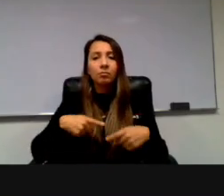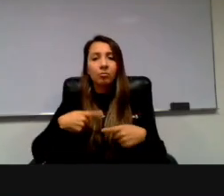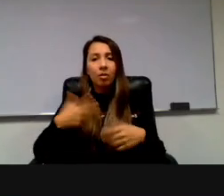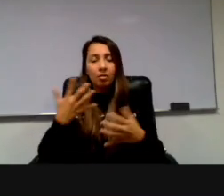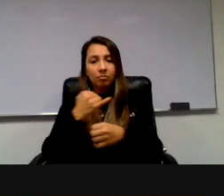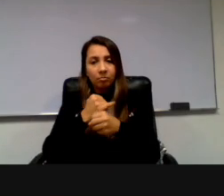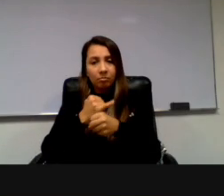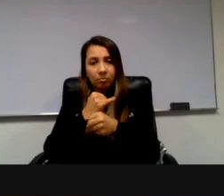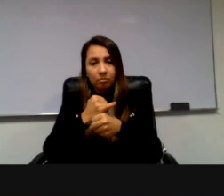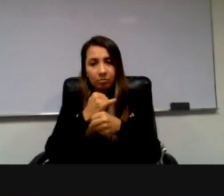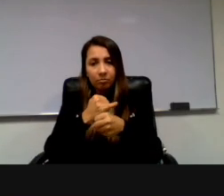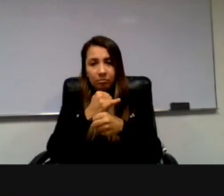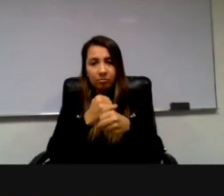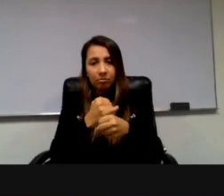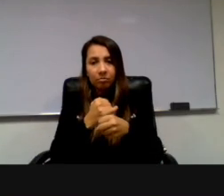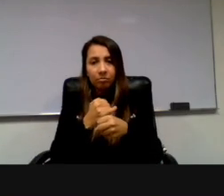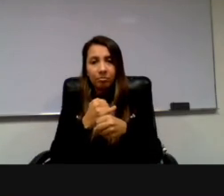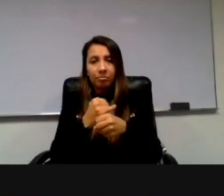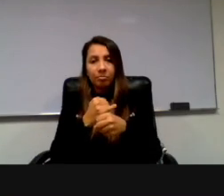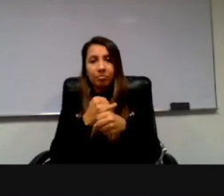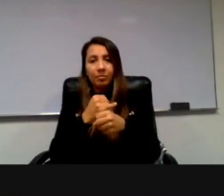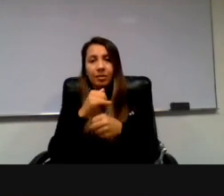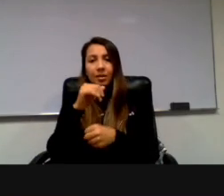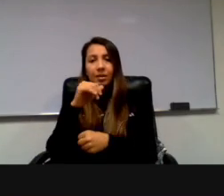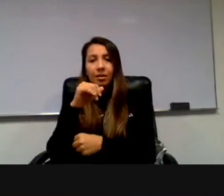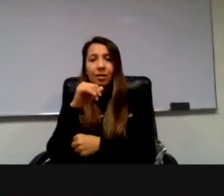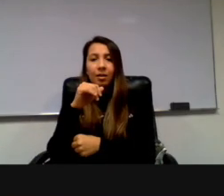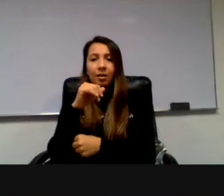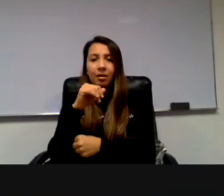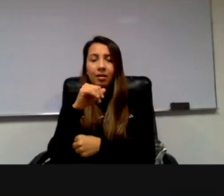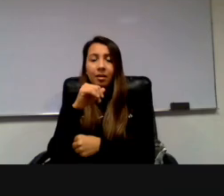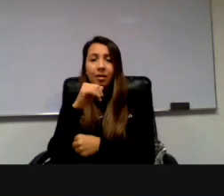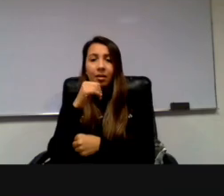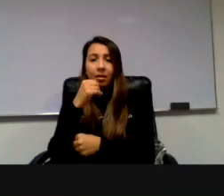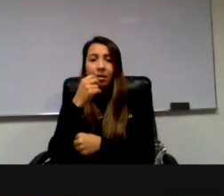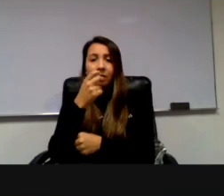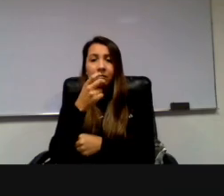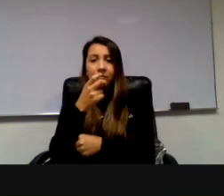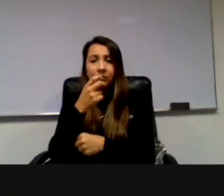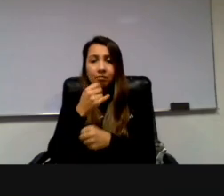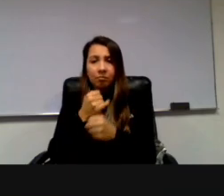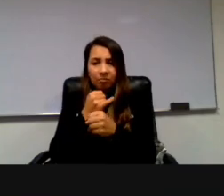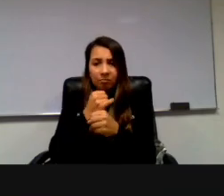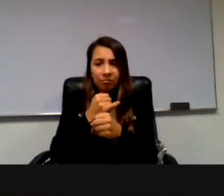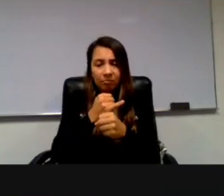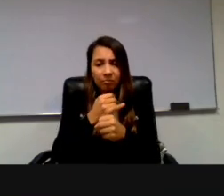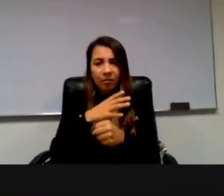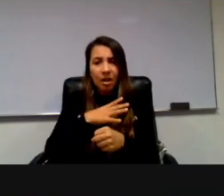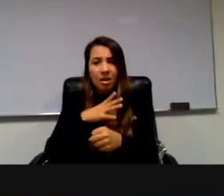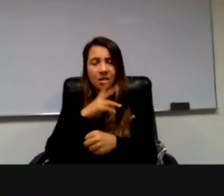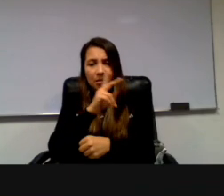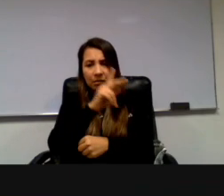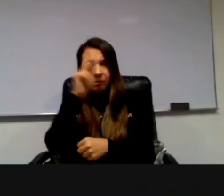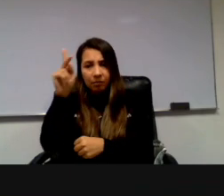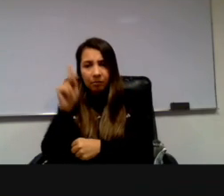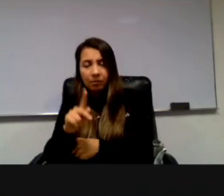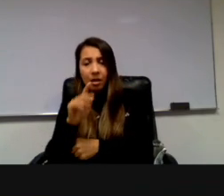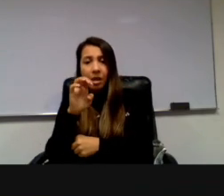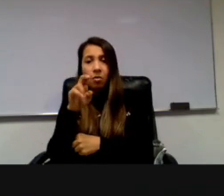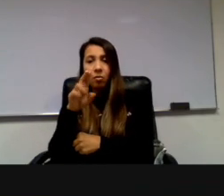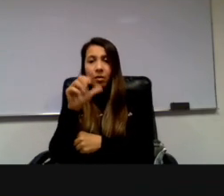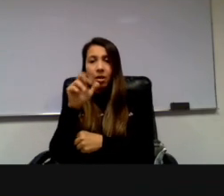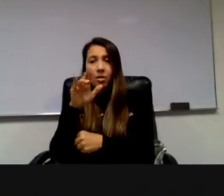investigadores, Lascano, Fox y Oro, pues se pusieron a buscar genes homólogos que estuvieran en arqueas, bacterias y eucariontes